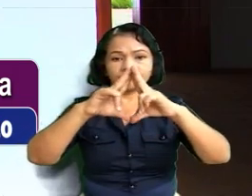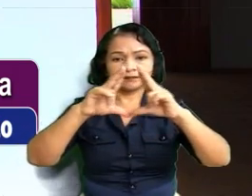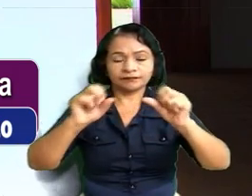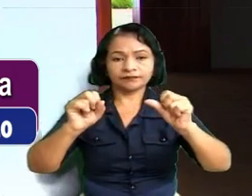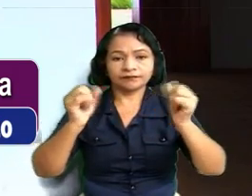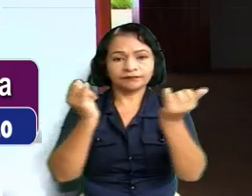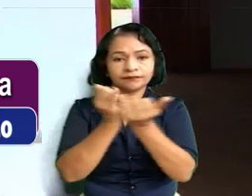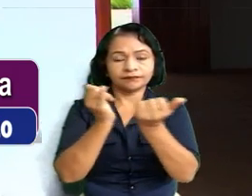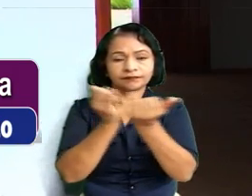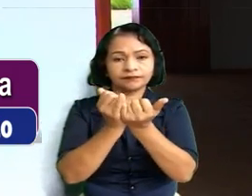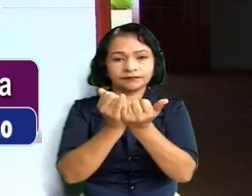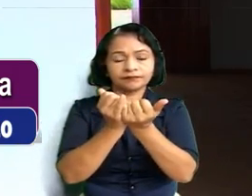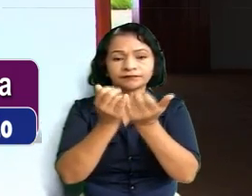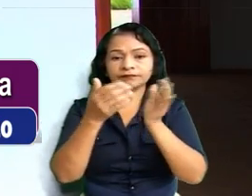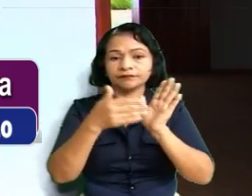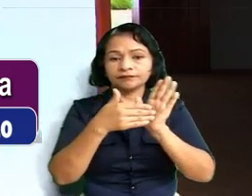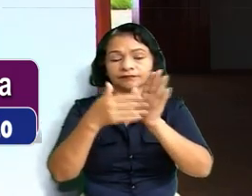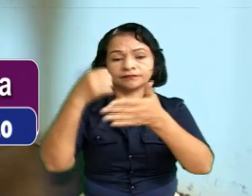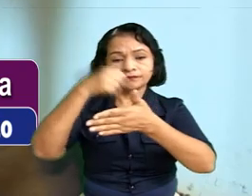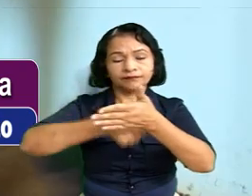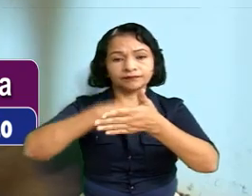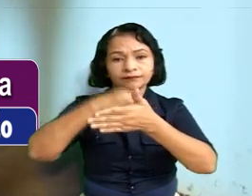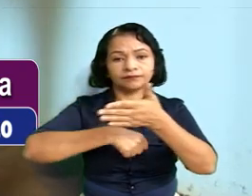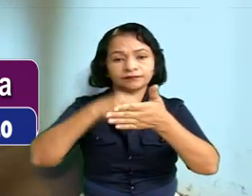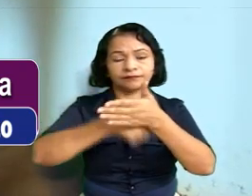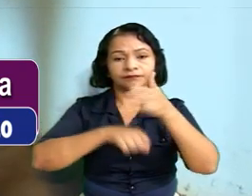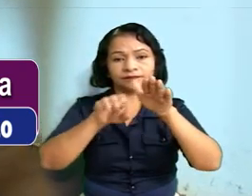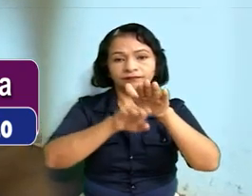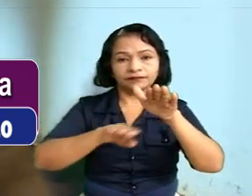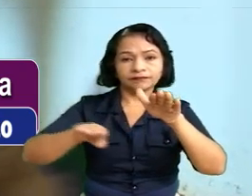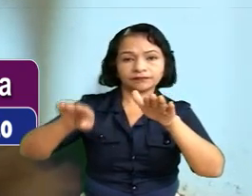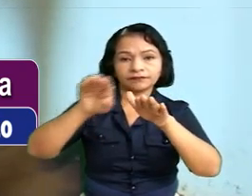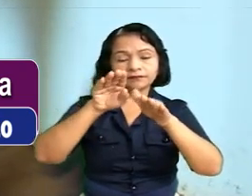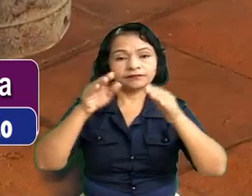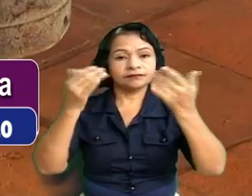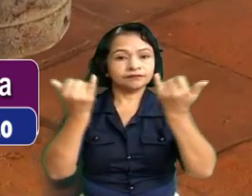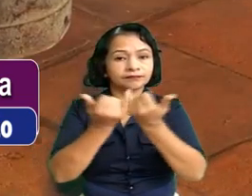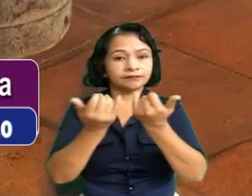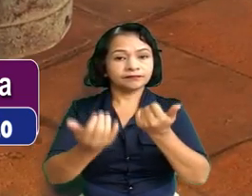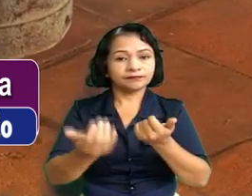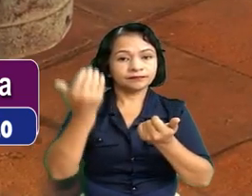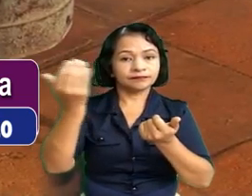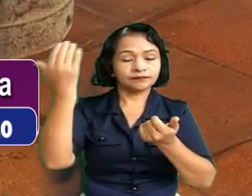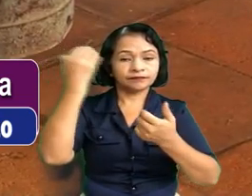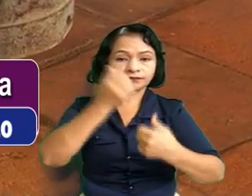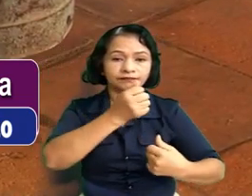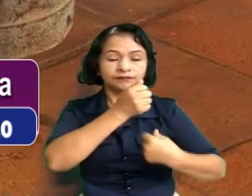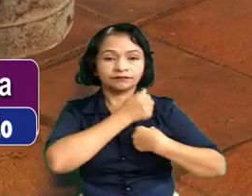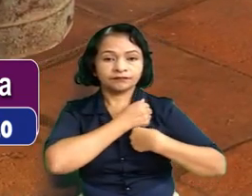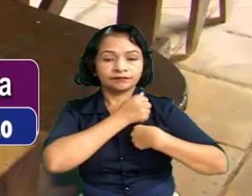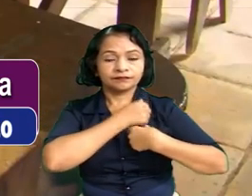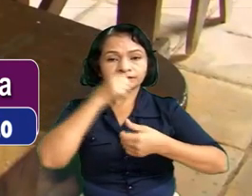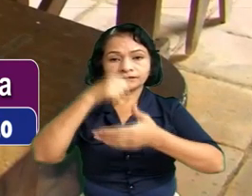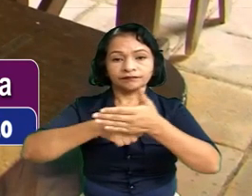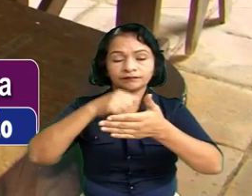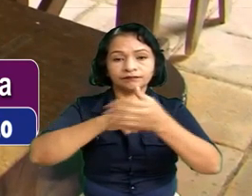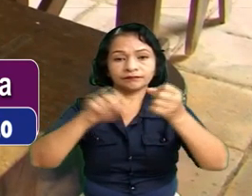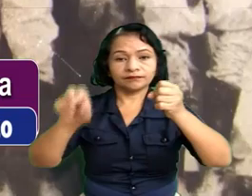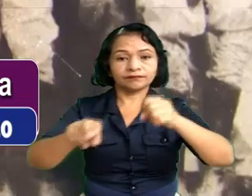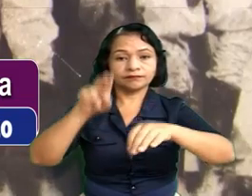pequeña enfrentó al mayor imperio de la historia con un ejército defensor de la soberanía